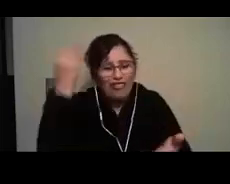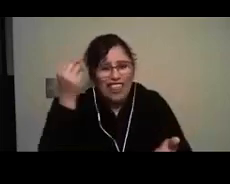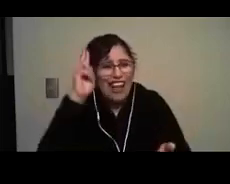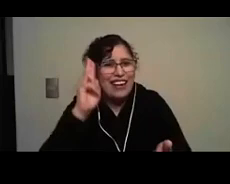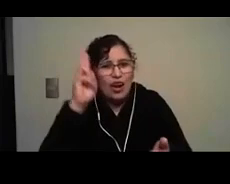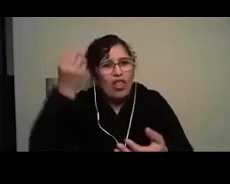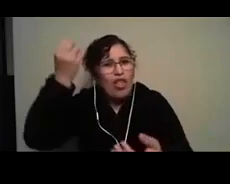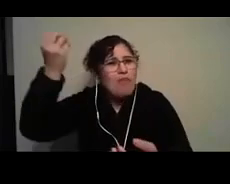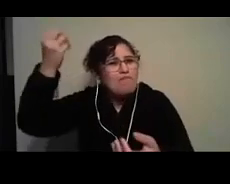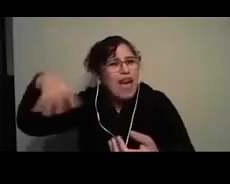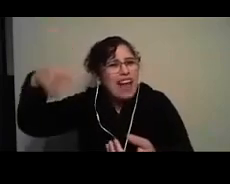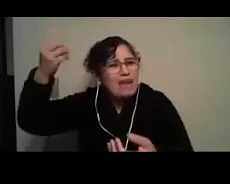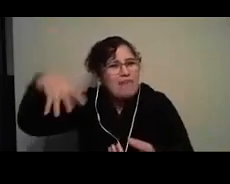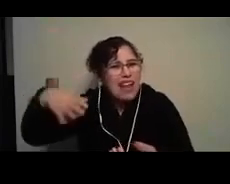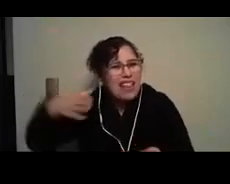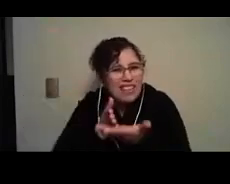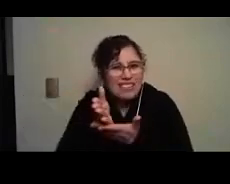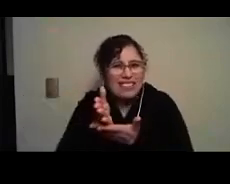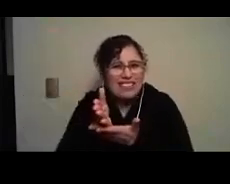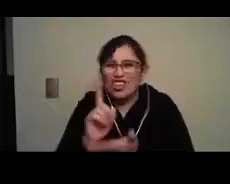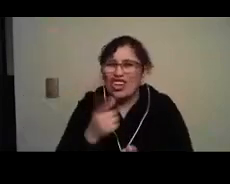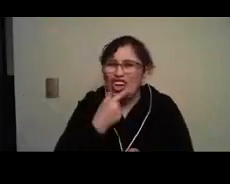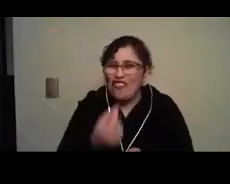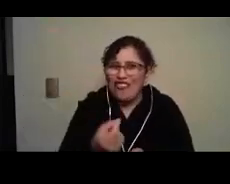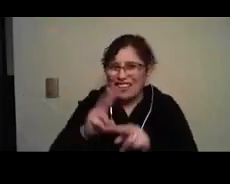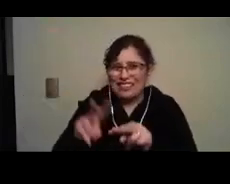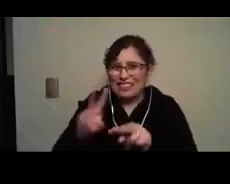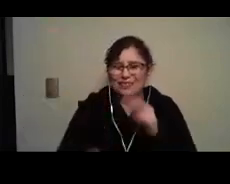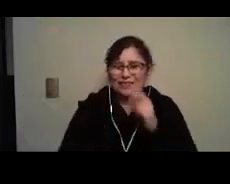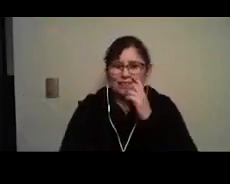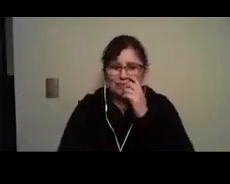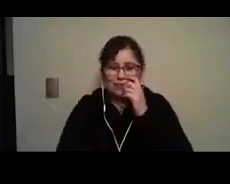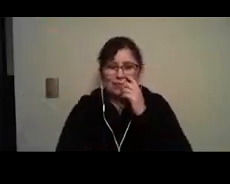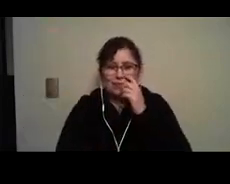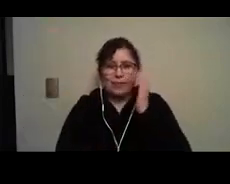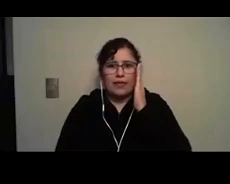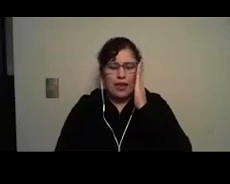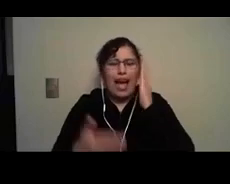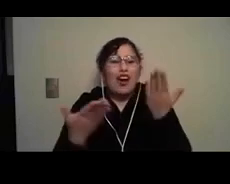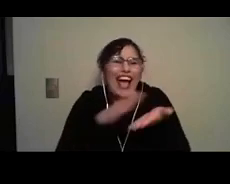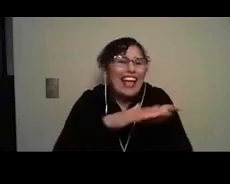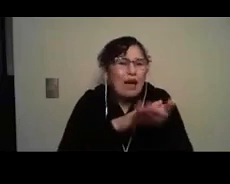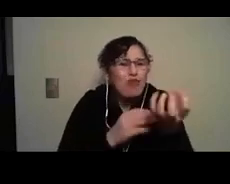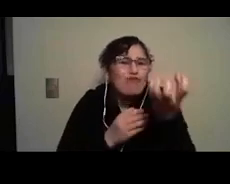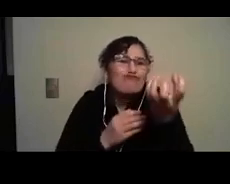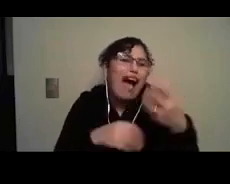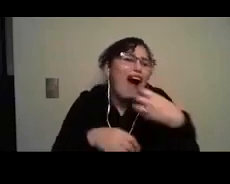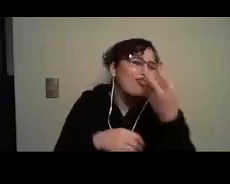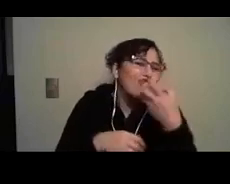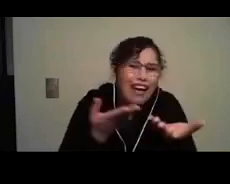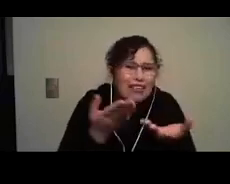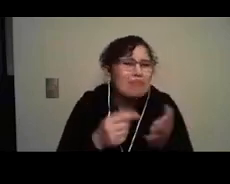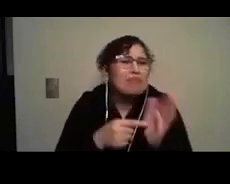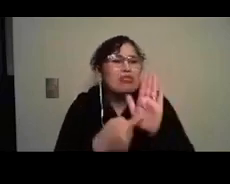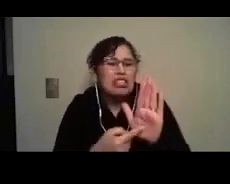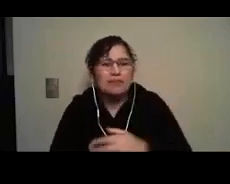no está tan fácil poder realizarlo, ¿ya? Ahora, yo les mostré este ejemplo de la naranja, ¿cierto? Y